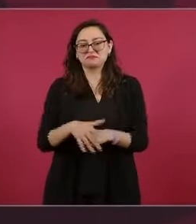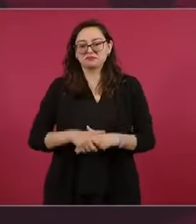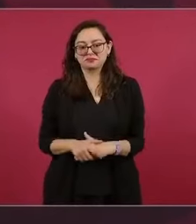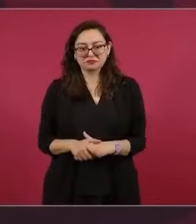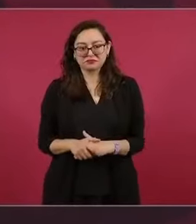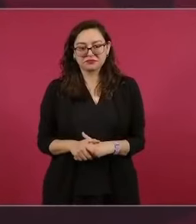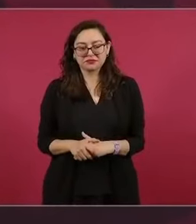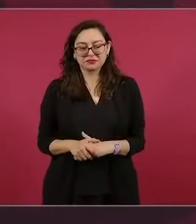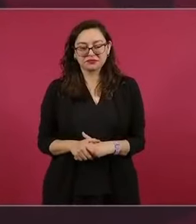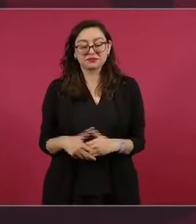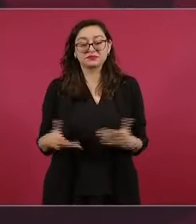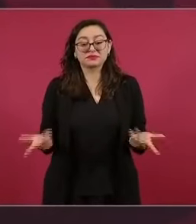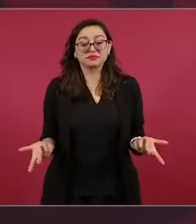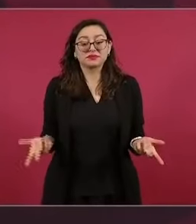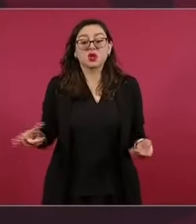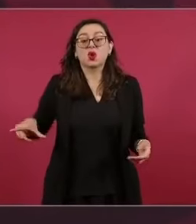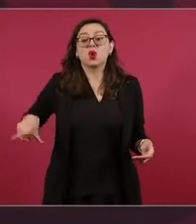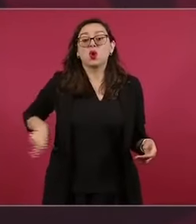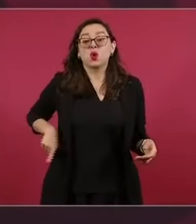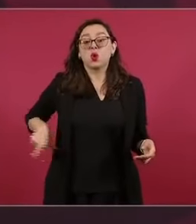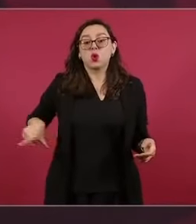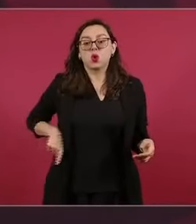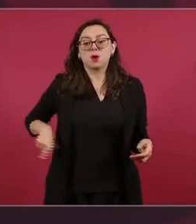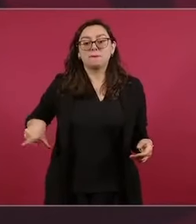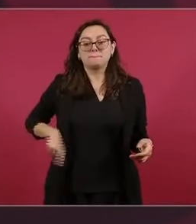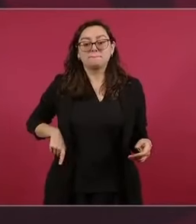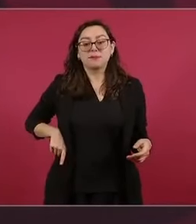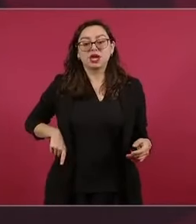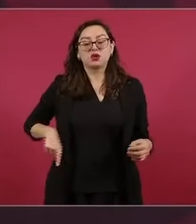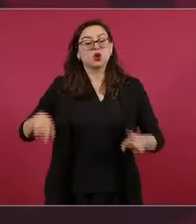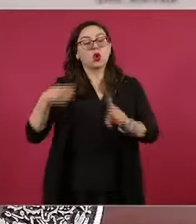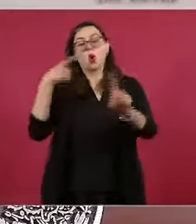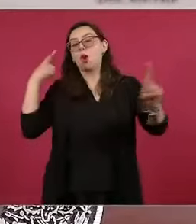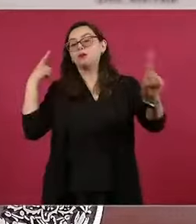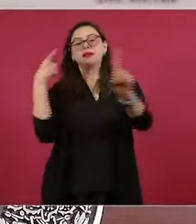¿cuál es el fin último